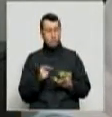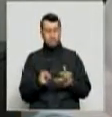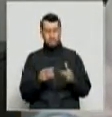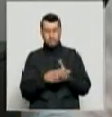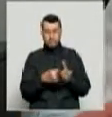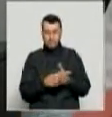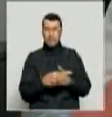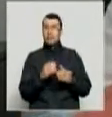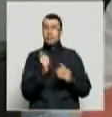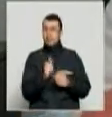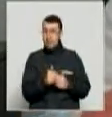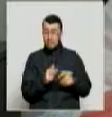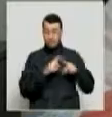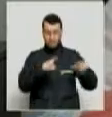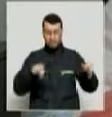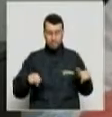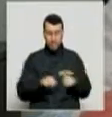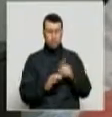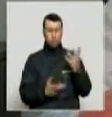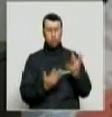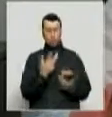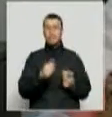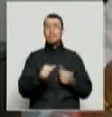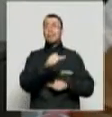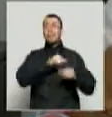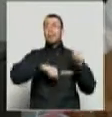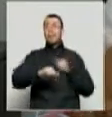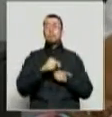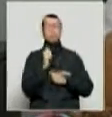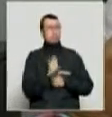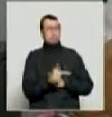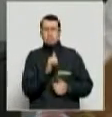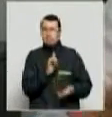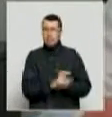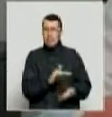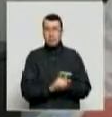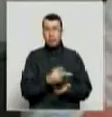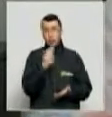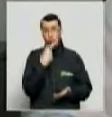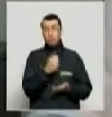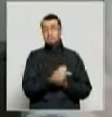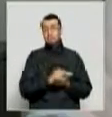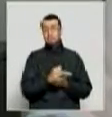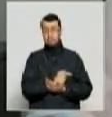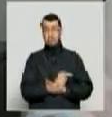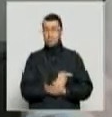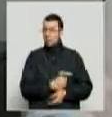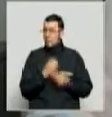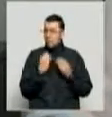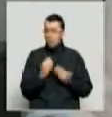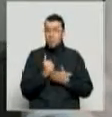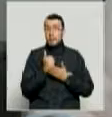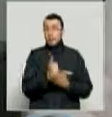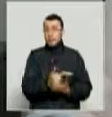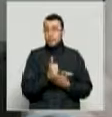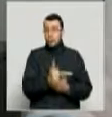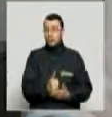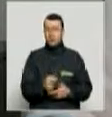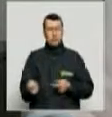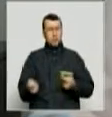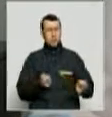farmacia, y lo más importante, contarles que hay muchas posibilidades terapéuticas para el manejo de la